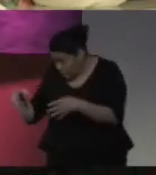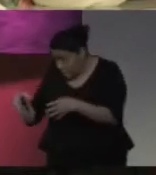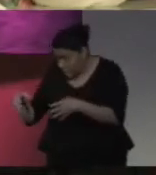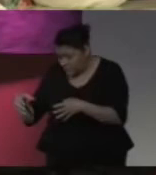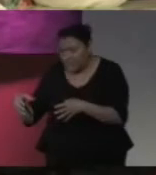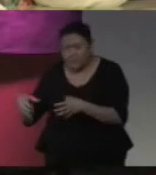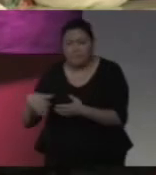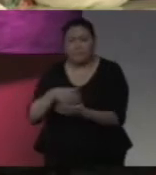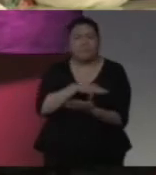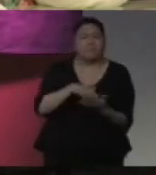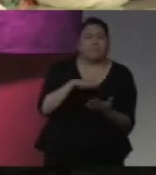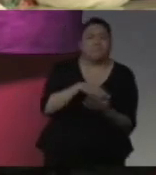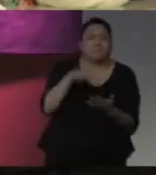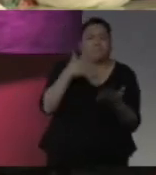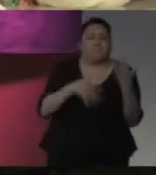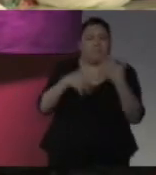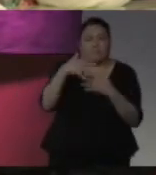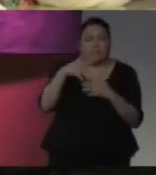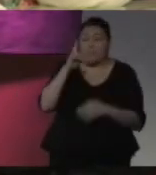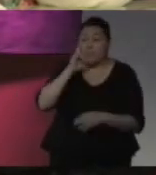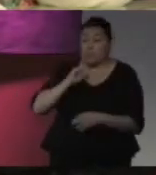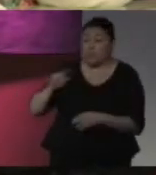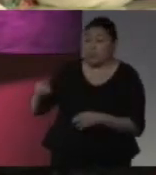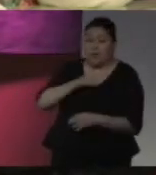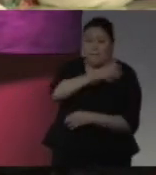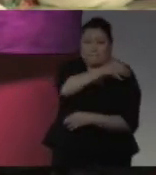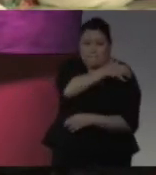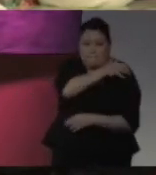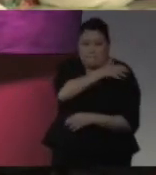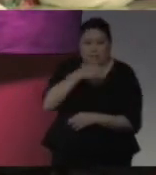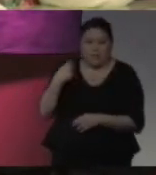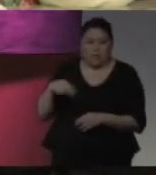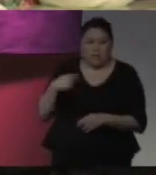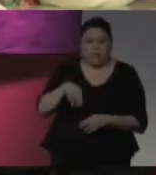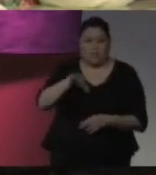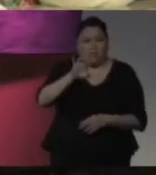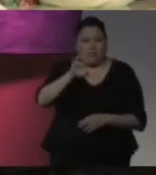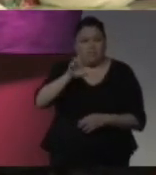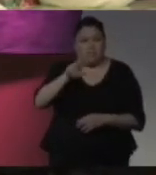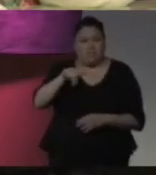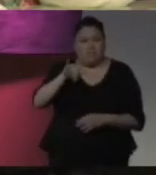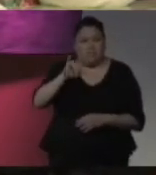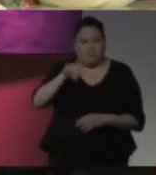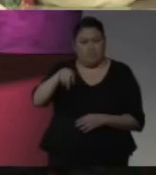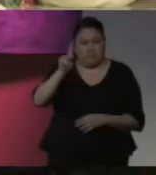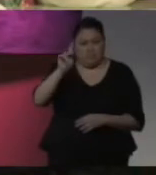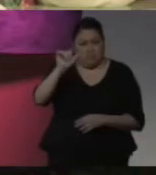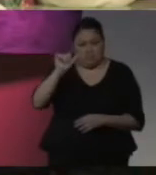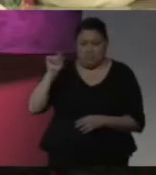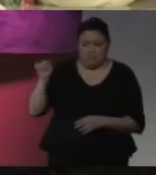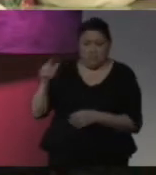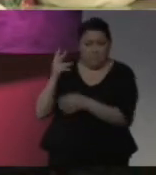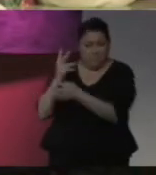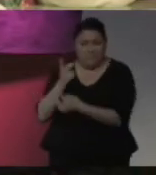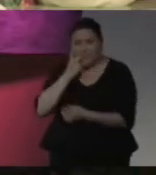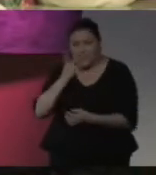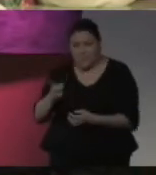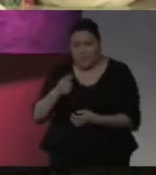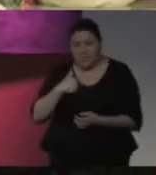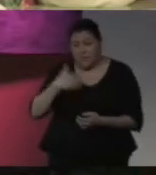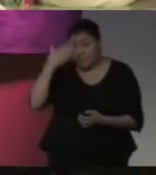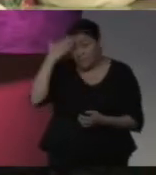Y esta capitana insurgenta, Erika, insistió con todas las